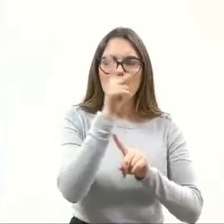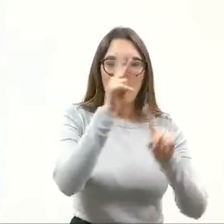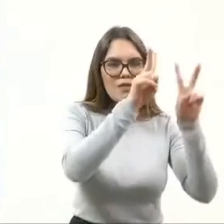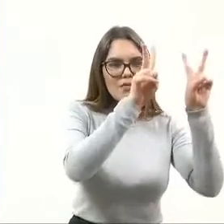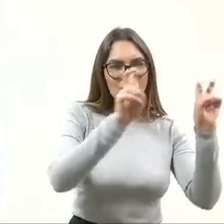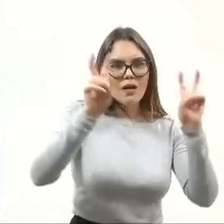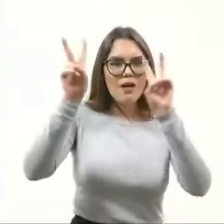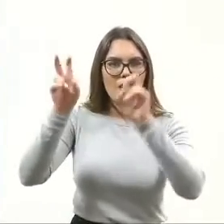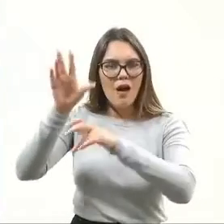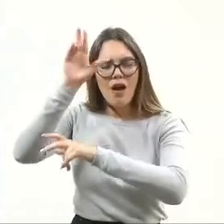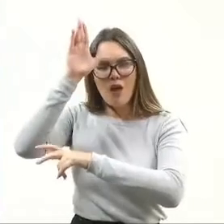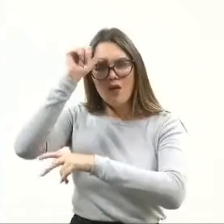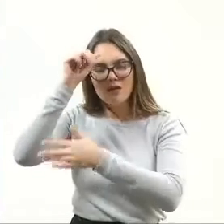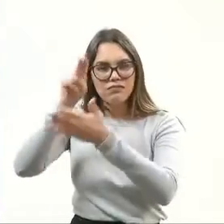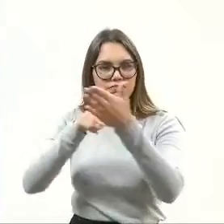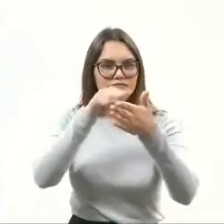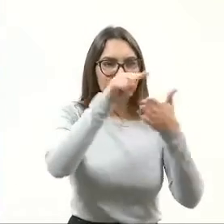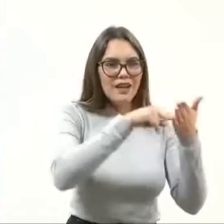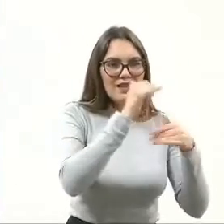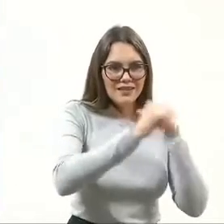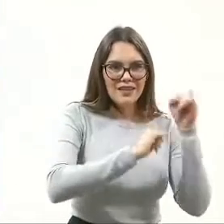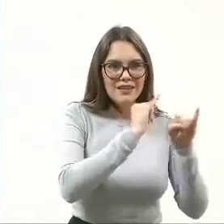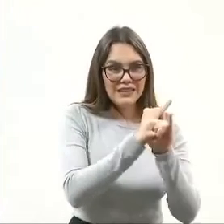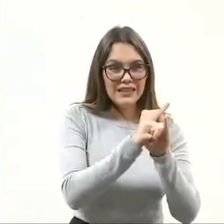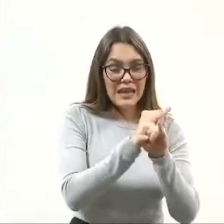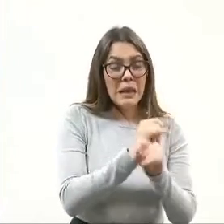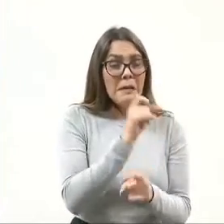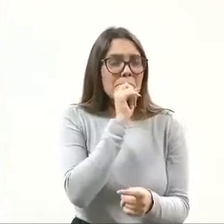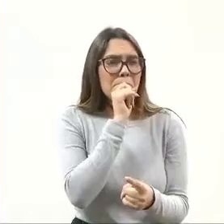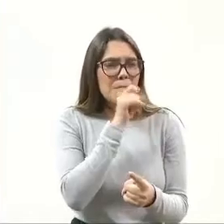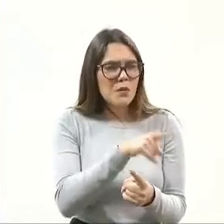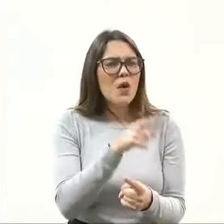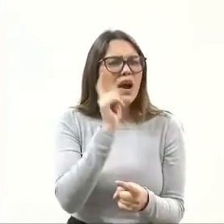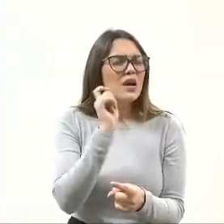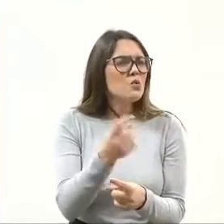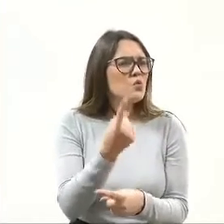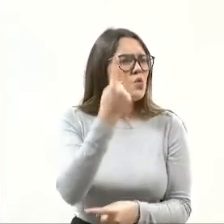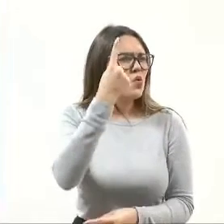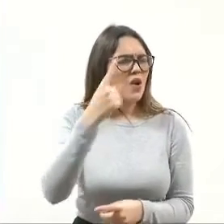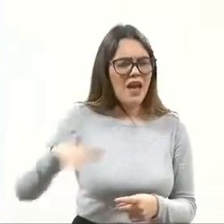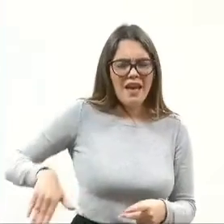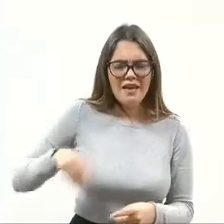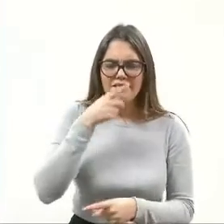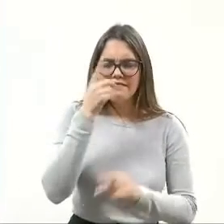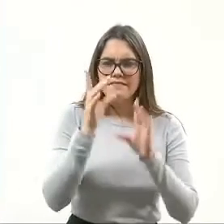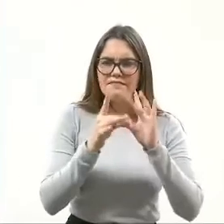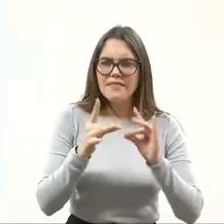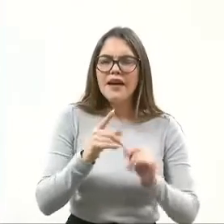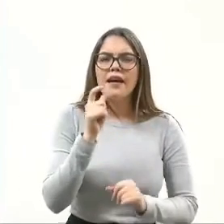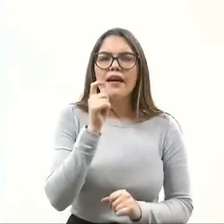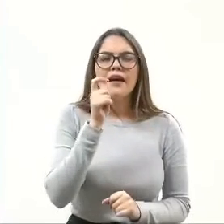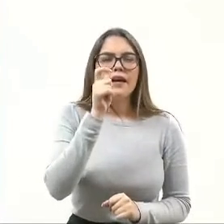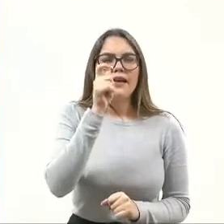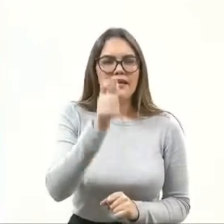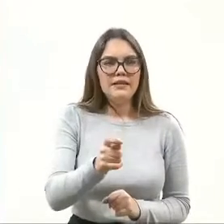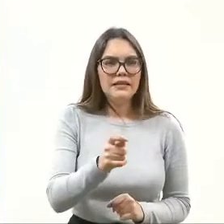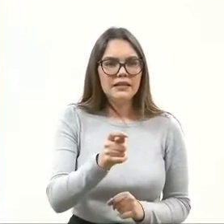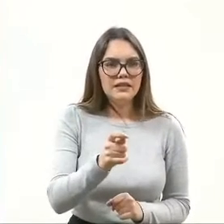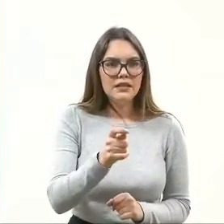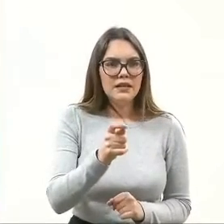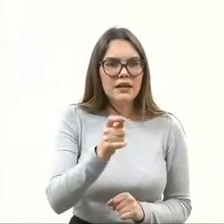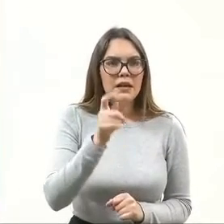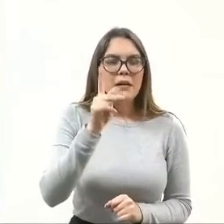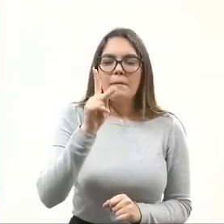entre ellos uno de los principios que ya se mencionaba esta mañana el principio universalmente